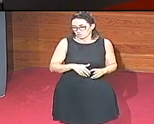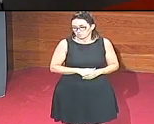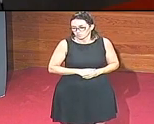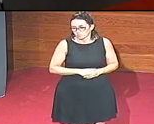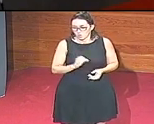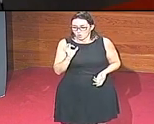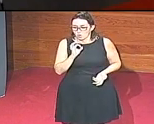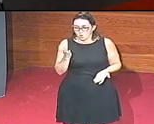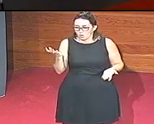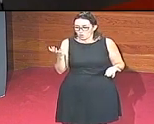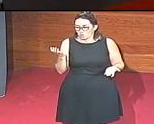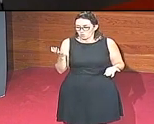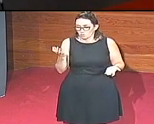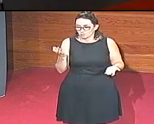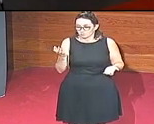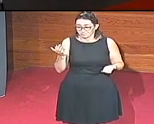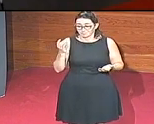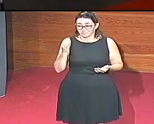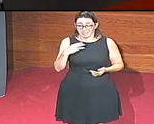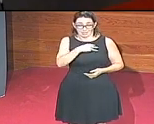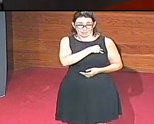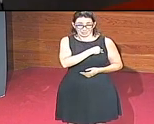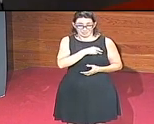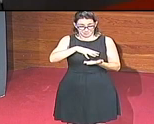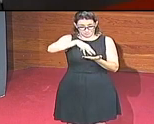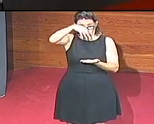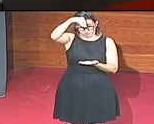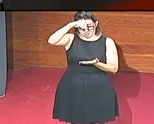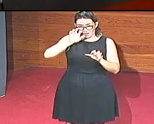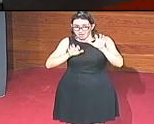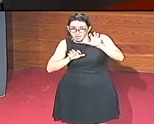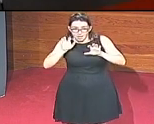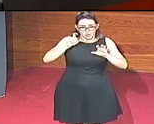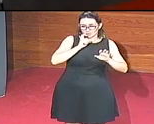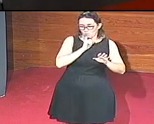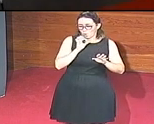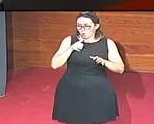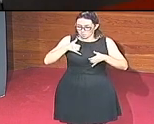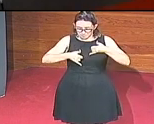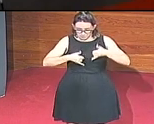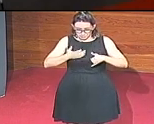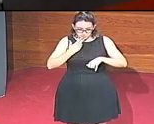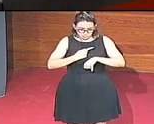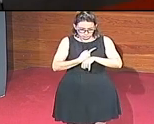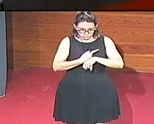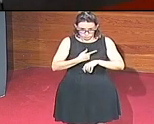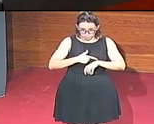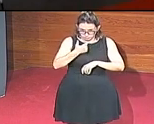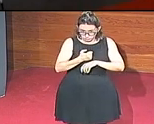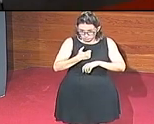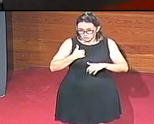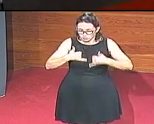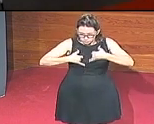cómo se sube un amo del capitán o cuál es la postura correcta en una bicicleta para una contrarreloj pues eso hablamos con un